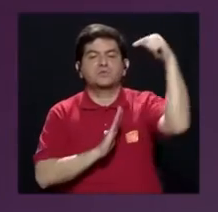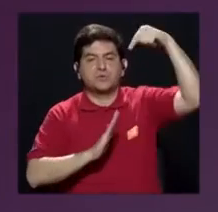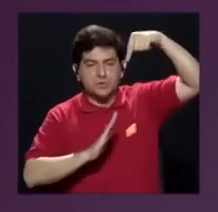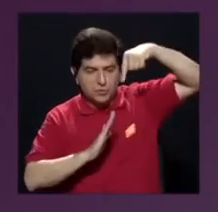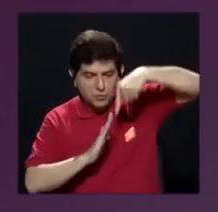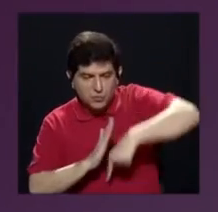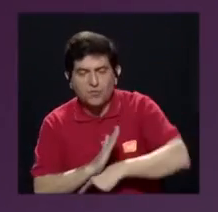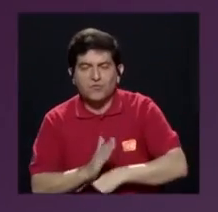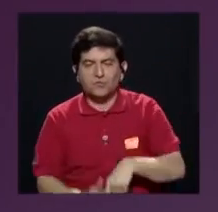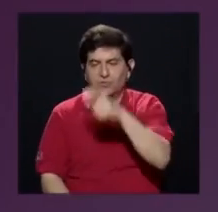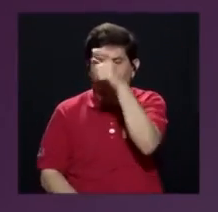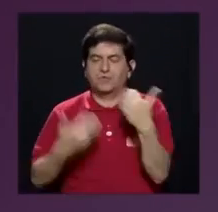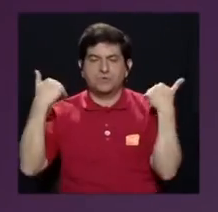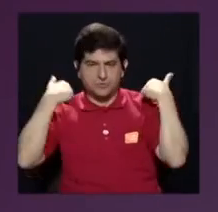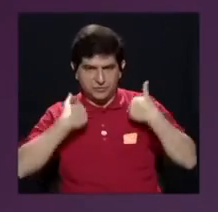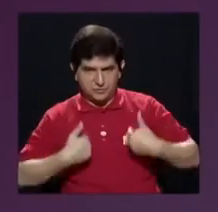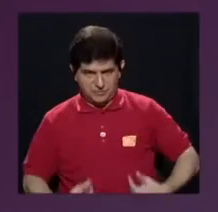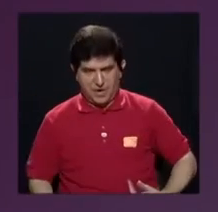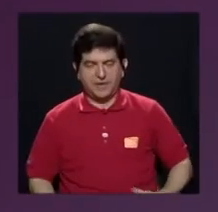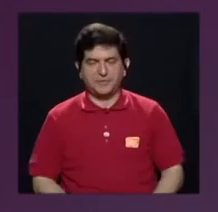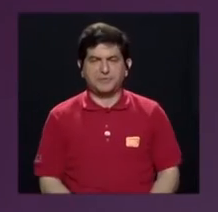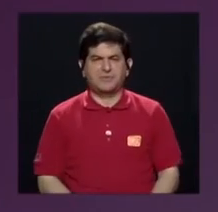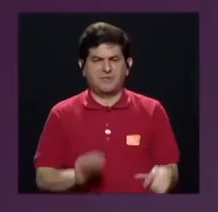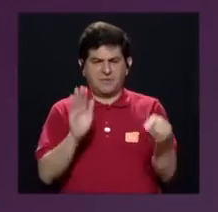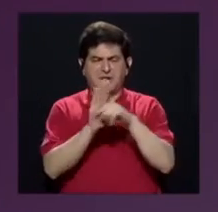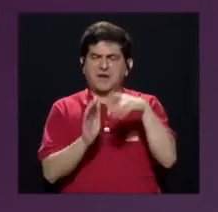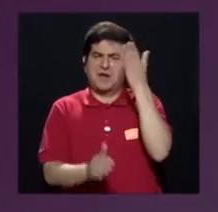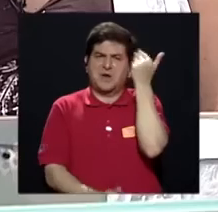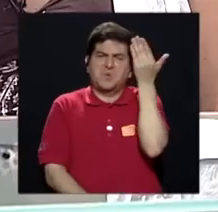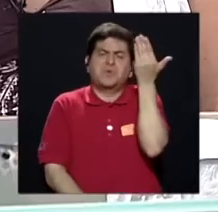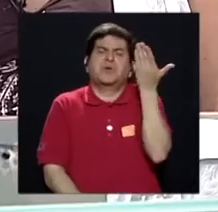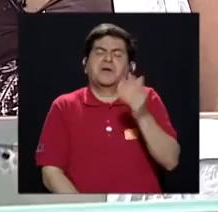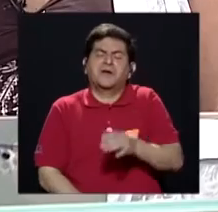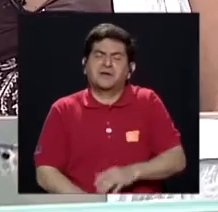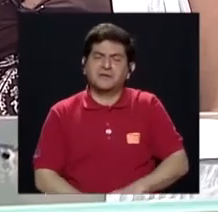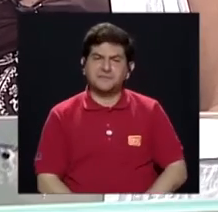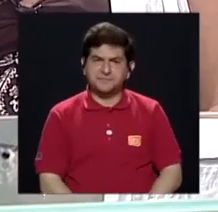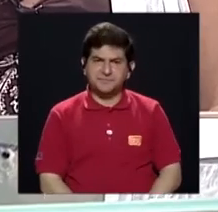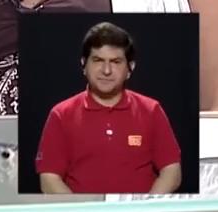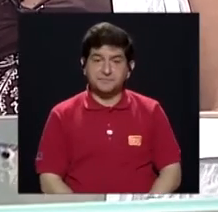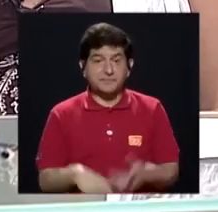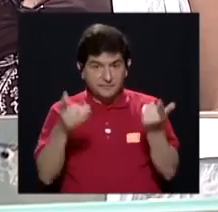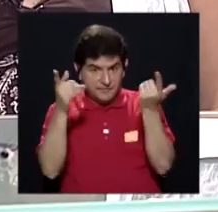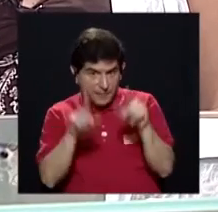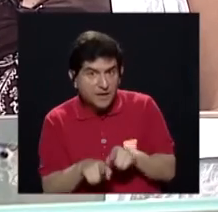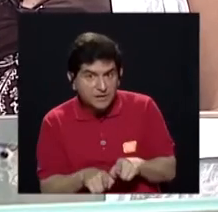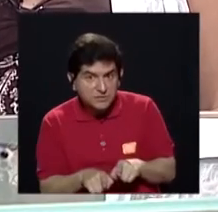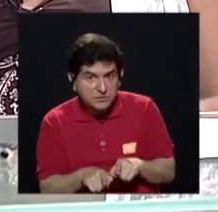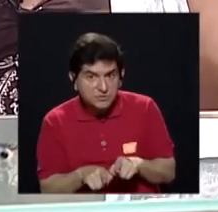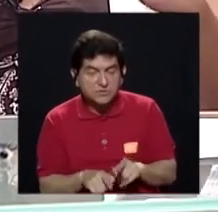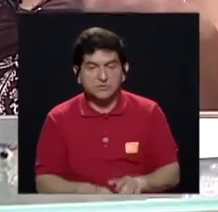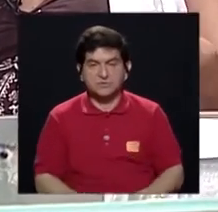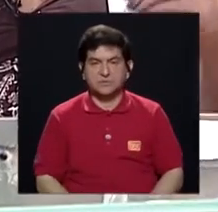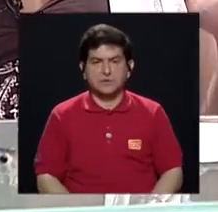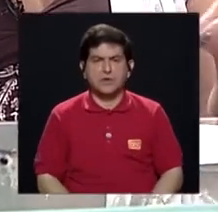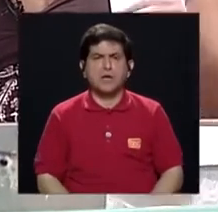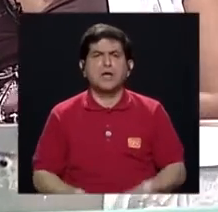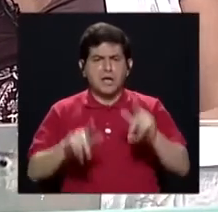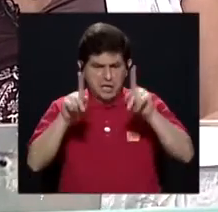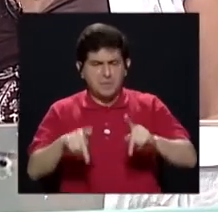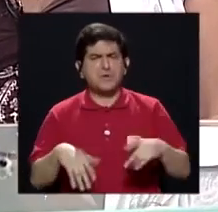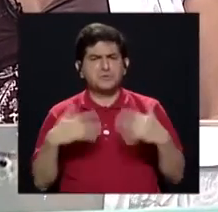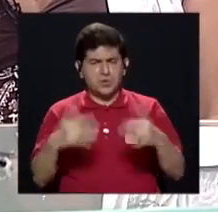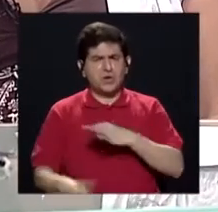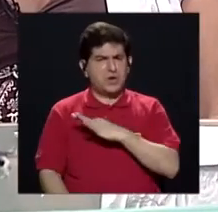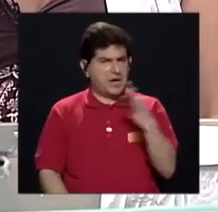profundo del ser humano, que por qué negárnoslo, ¿no? De hecho, hay personas muy